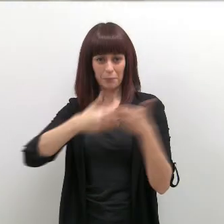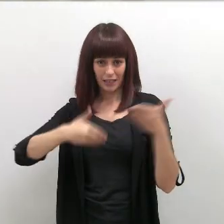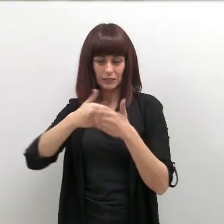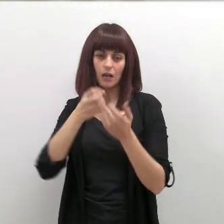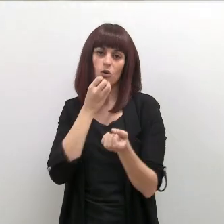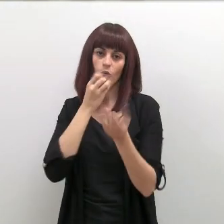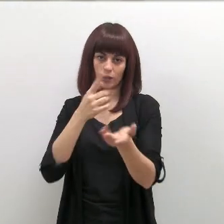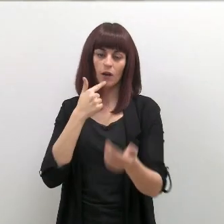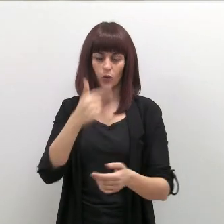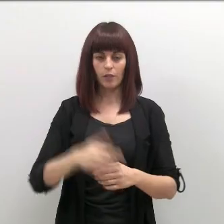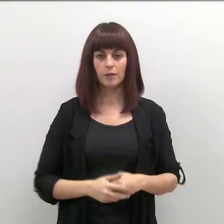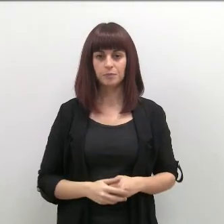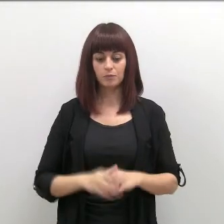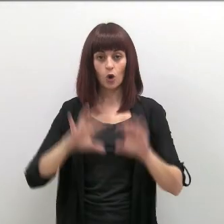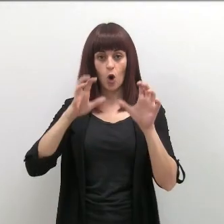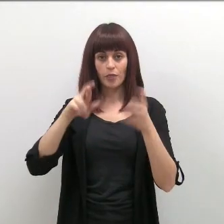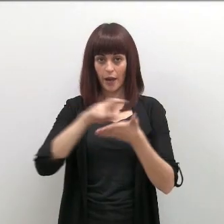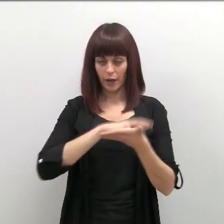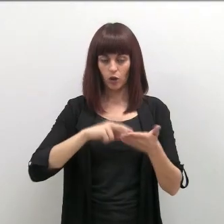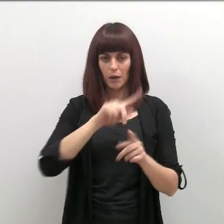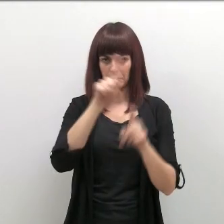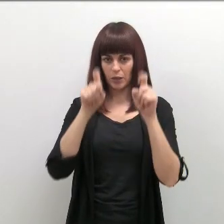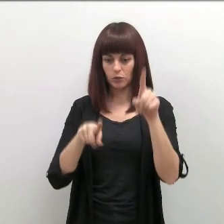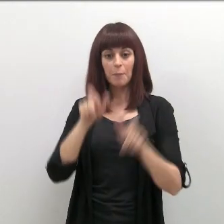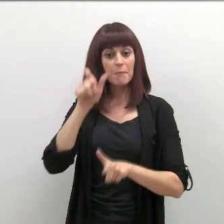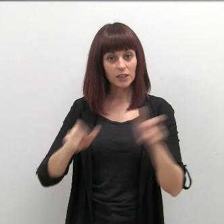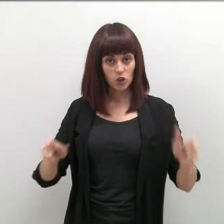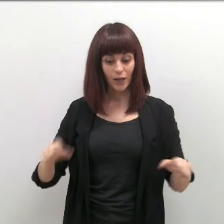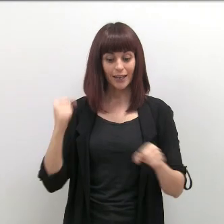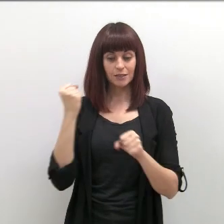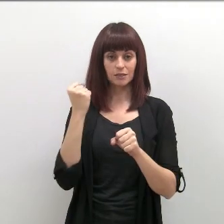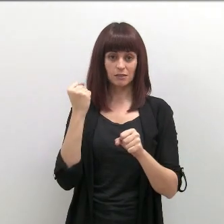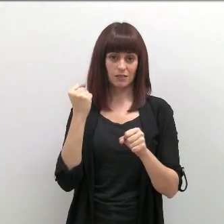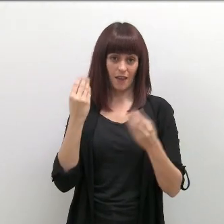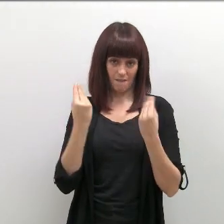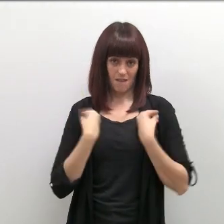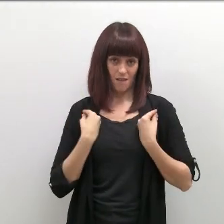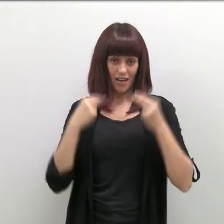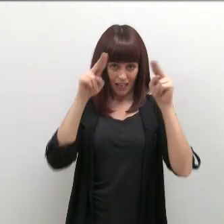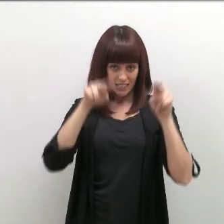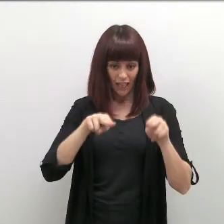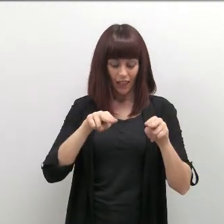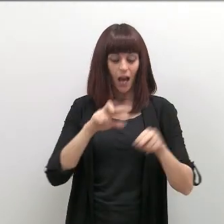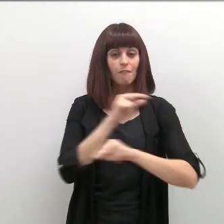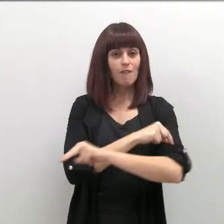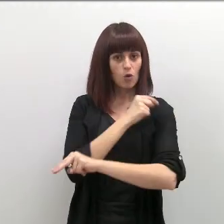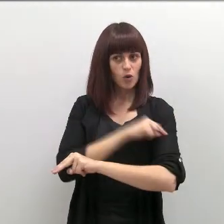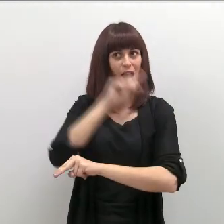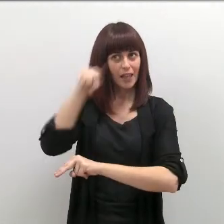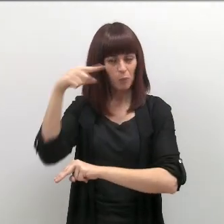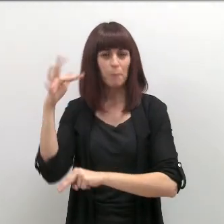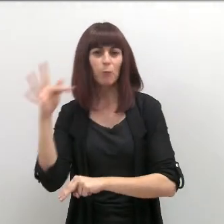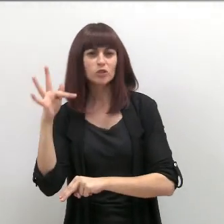consejería. Onda Regional pregunta, ¿a los residentes vacunados que posteriormente han dado positivo se les va a administrar en tiempo y forma la